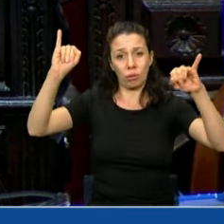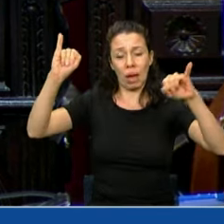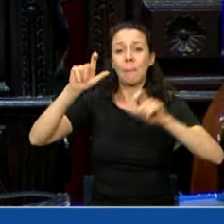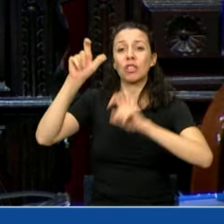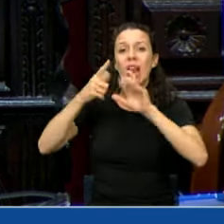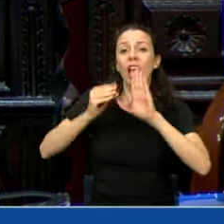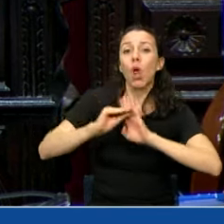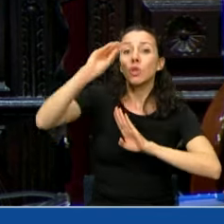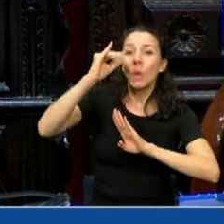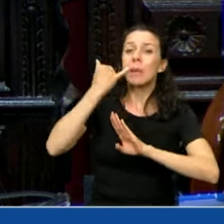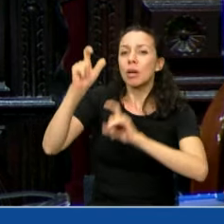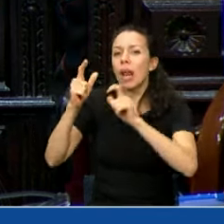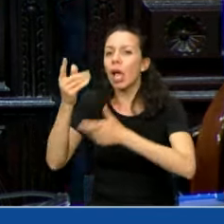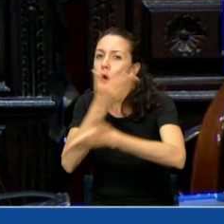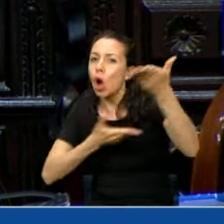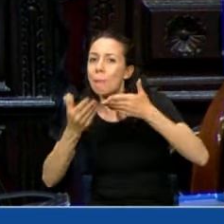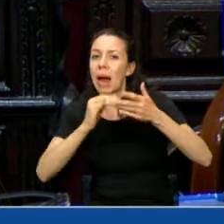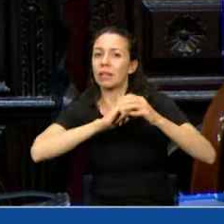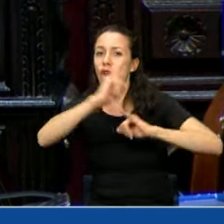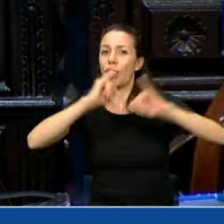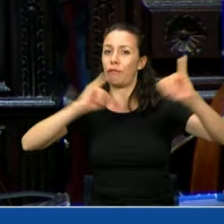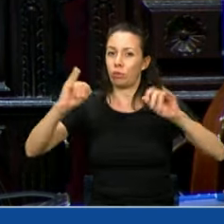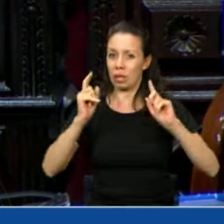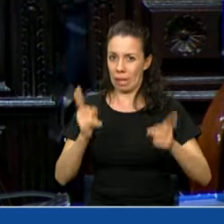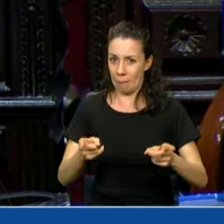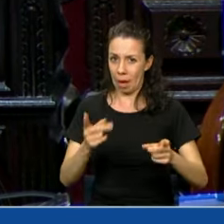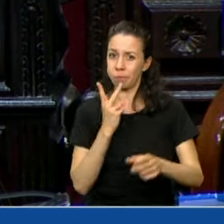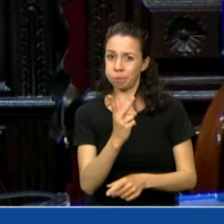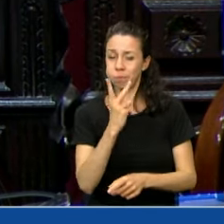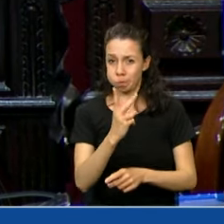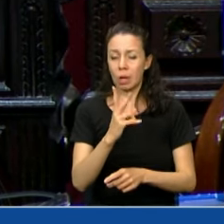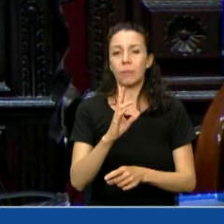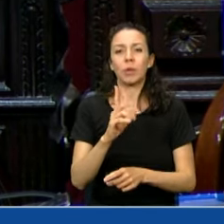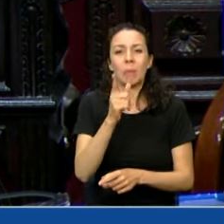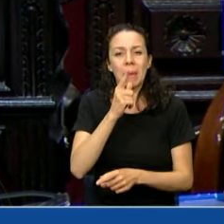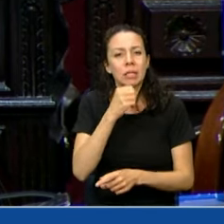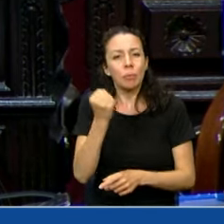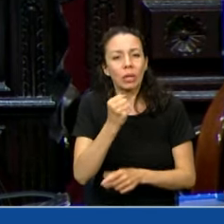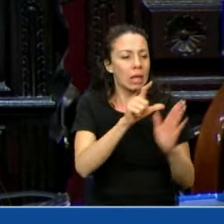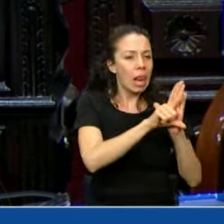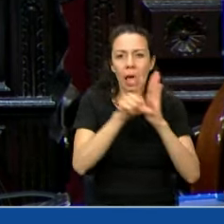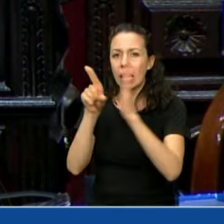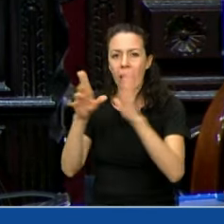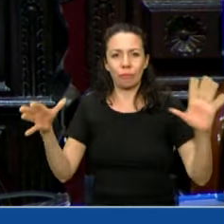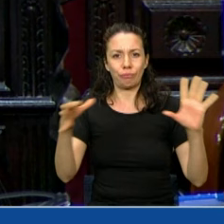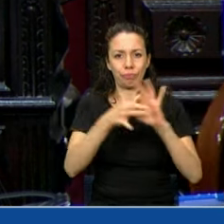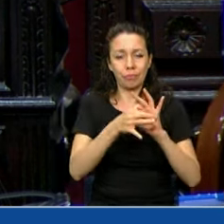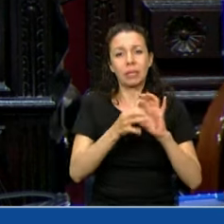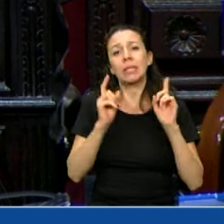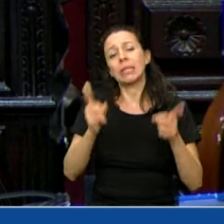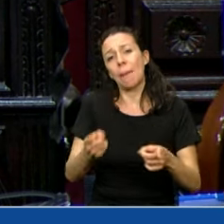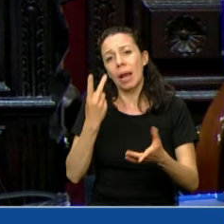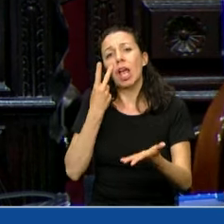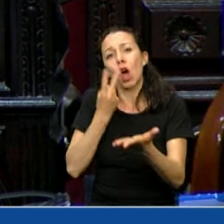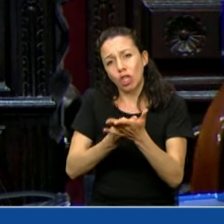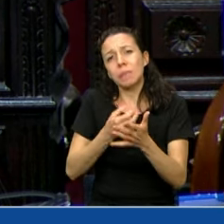difunden también nos parece central este poder pensarlo de manera complementaria y en este punto también un reconocimiento al trabajo que viene